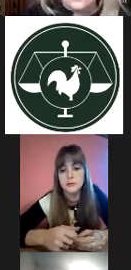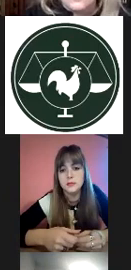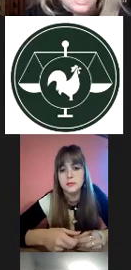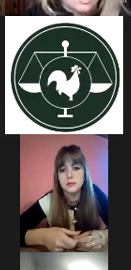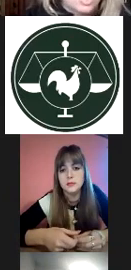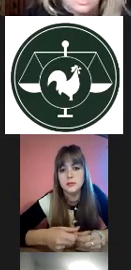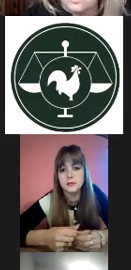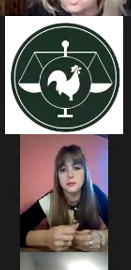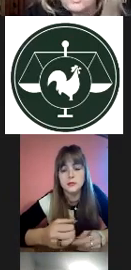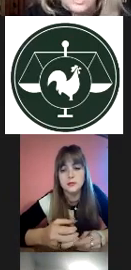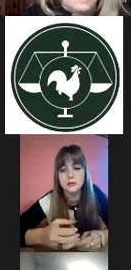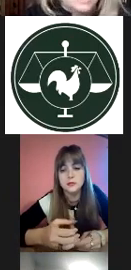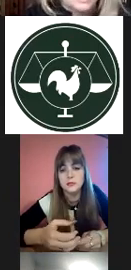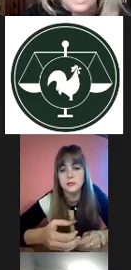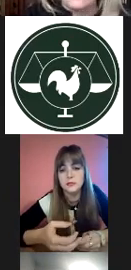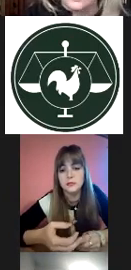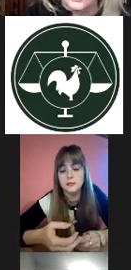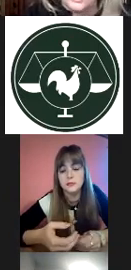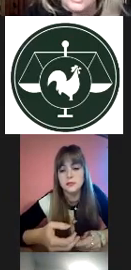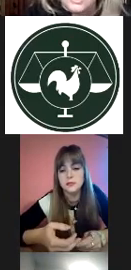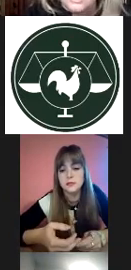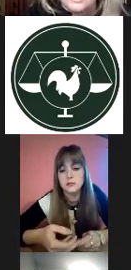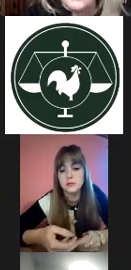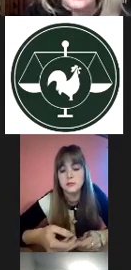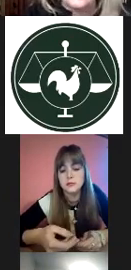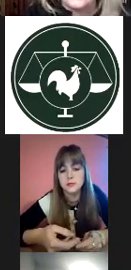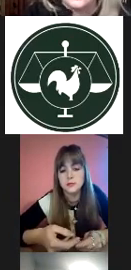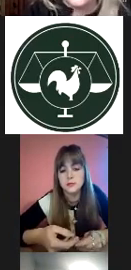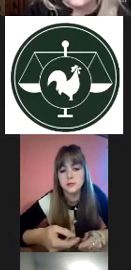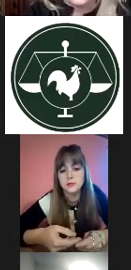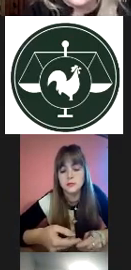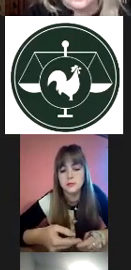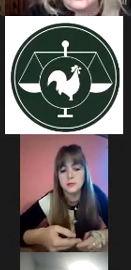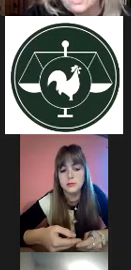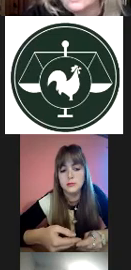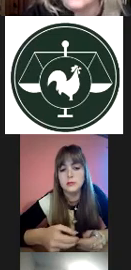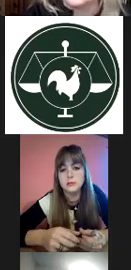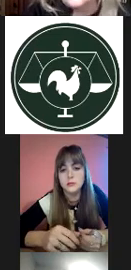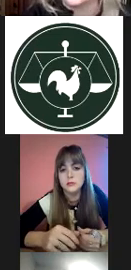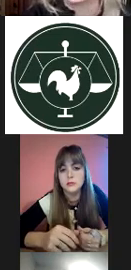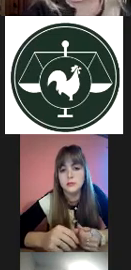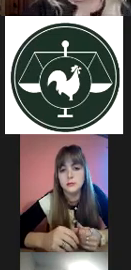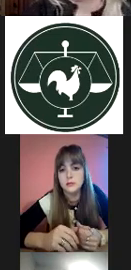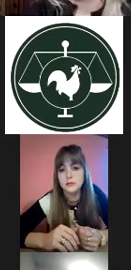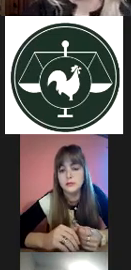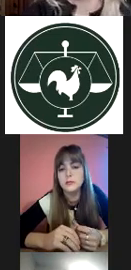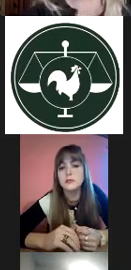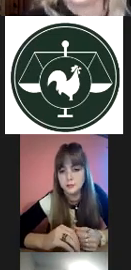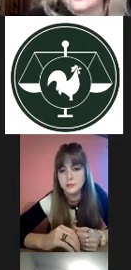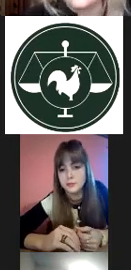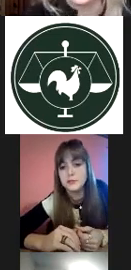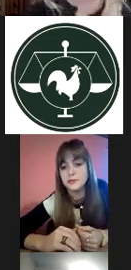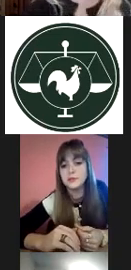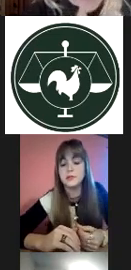quería comentar lo del Sonosi de Almirante Brown, porque también ellos castran en celo otro de